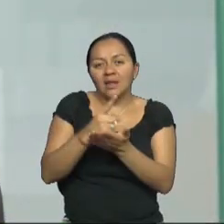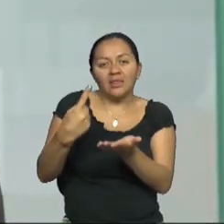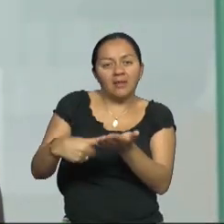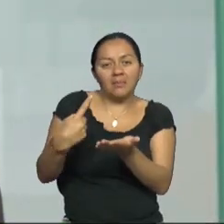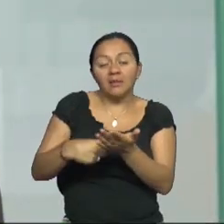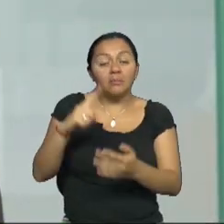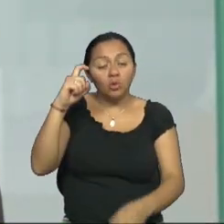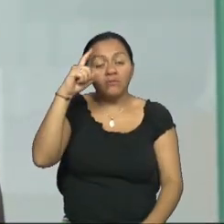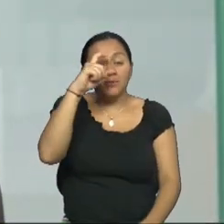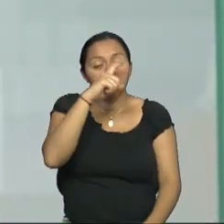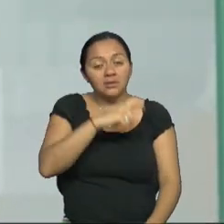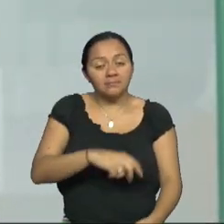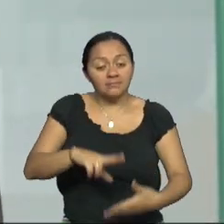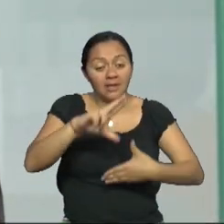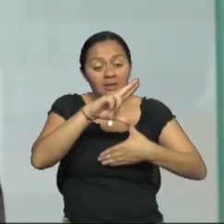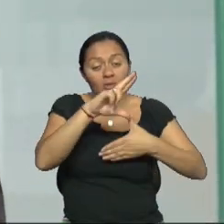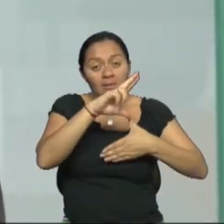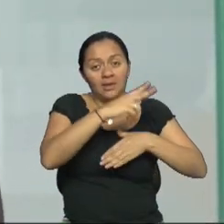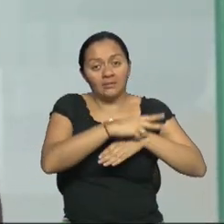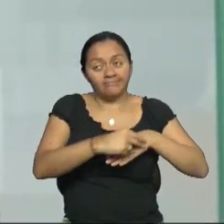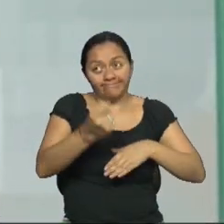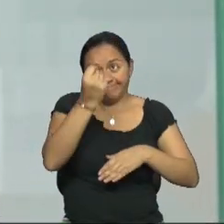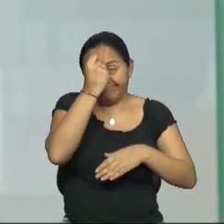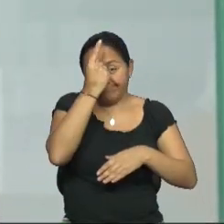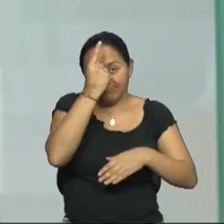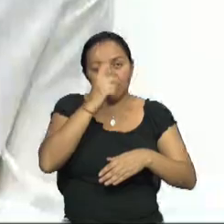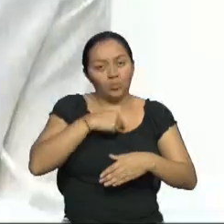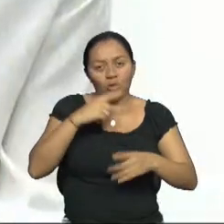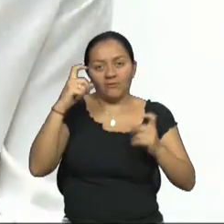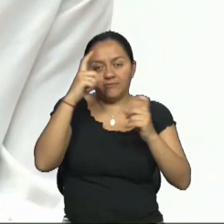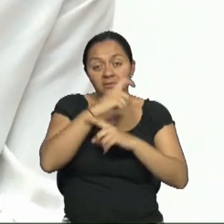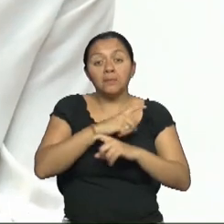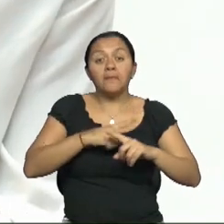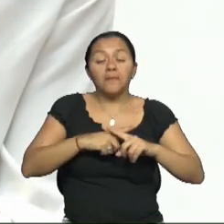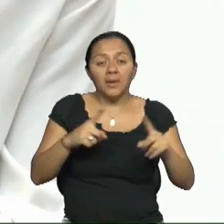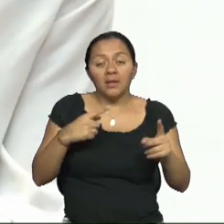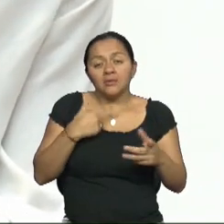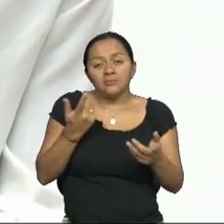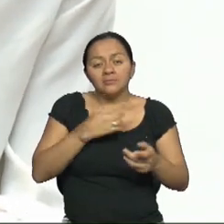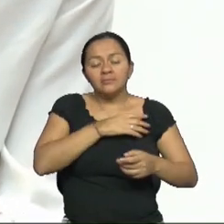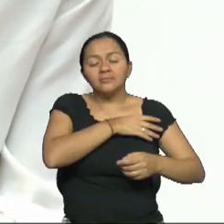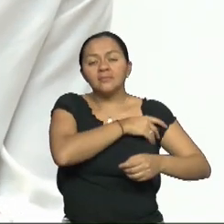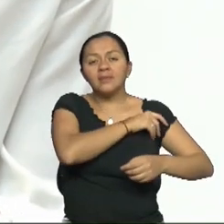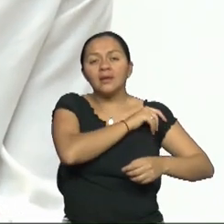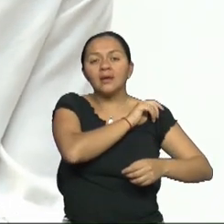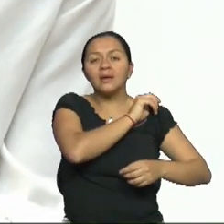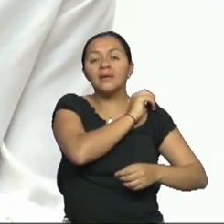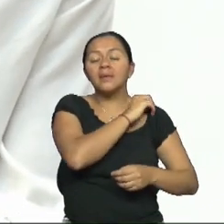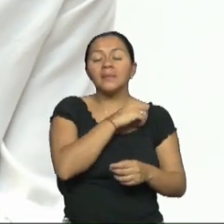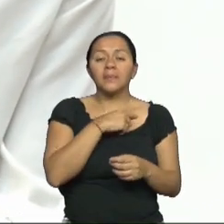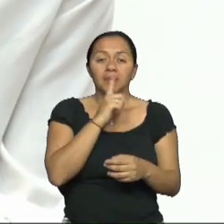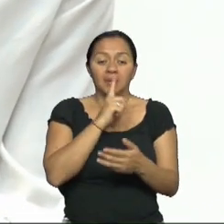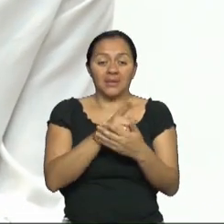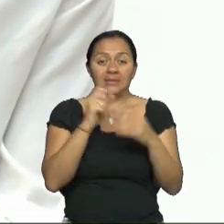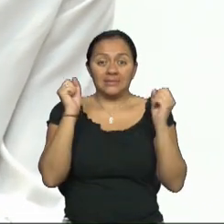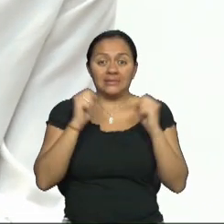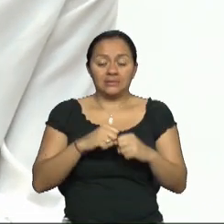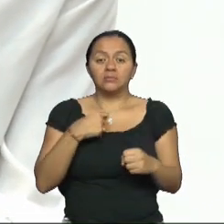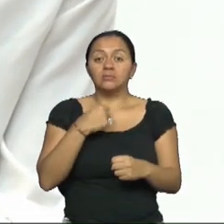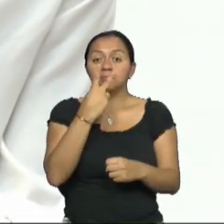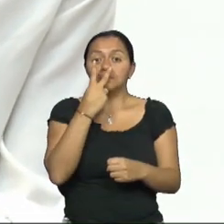difícil, principalmente en nuestra región, ¿no? Pero que esperamos que poco a poco se vaya pero el grado de, como he dicho,